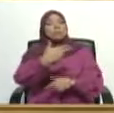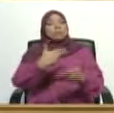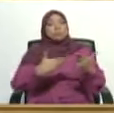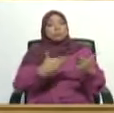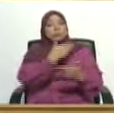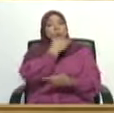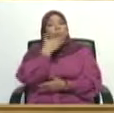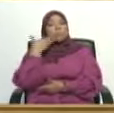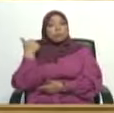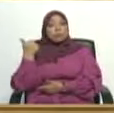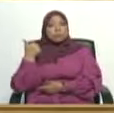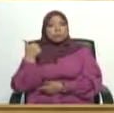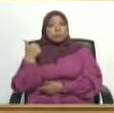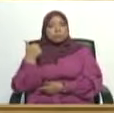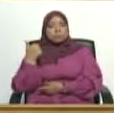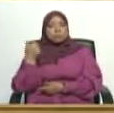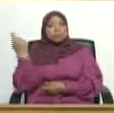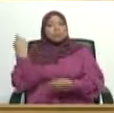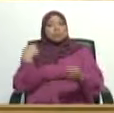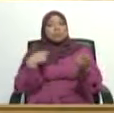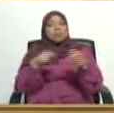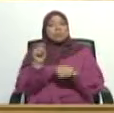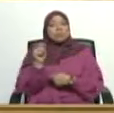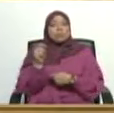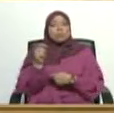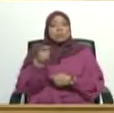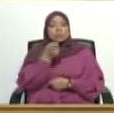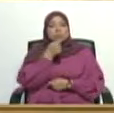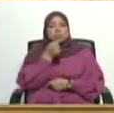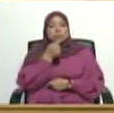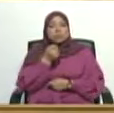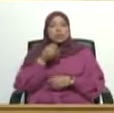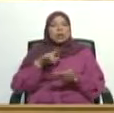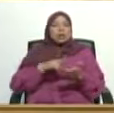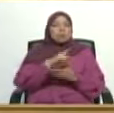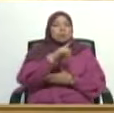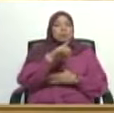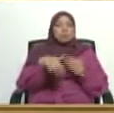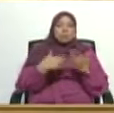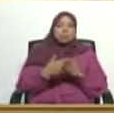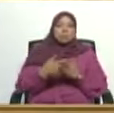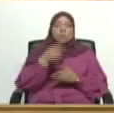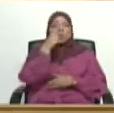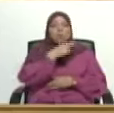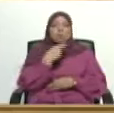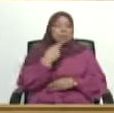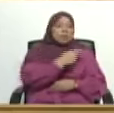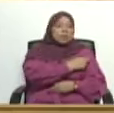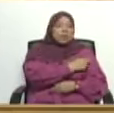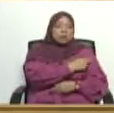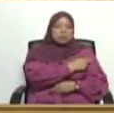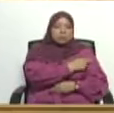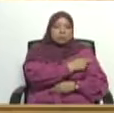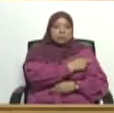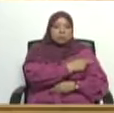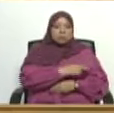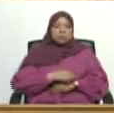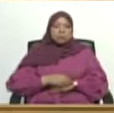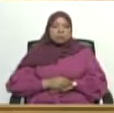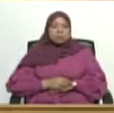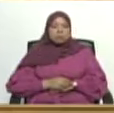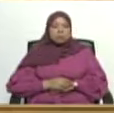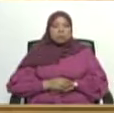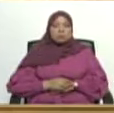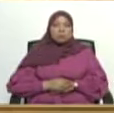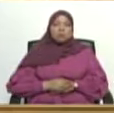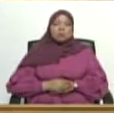que venden y entrenan a los pilotos de los aviones que bombardean hospitales en la Franja